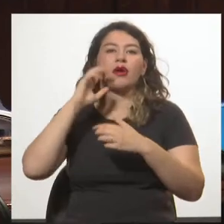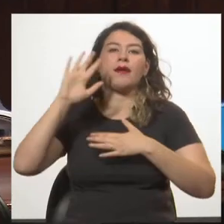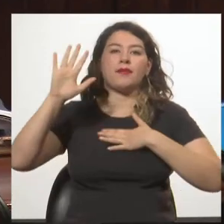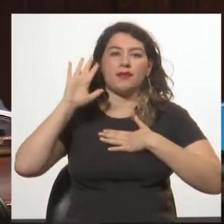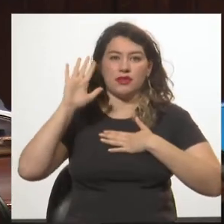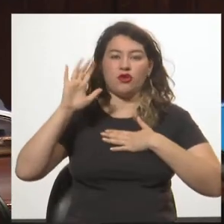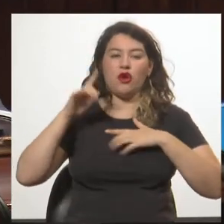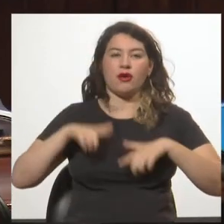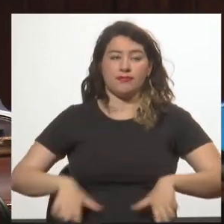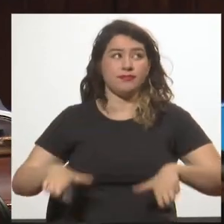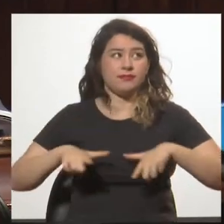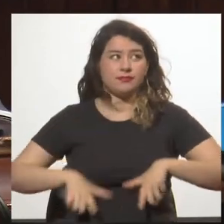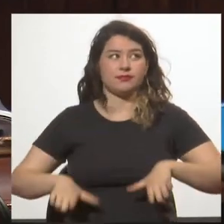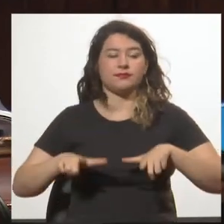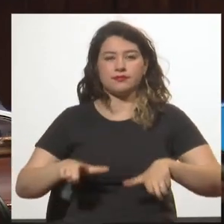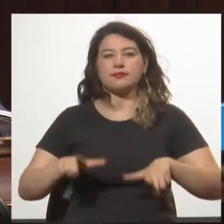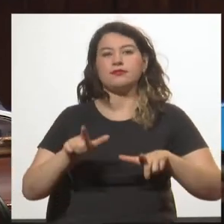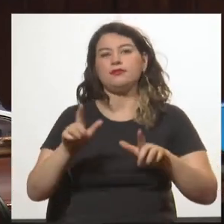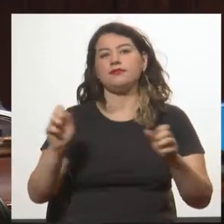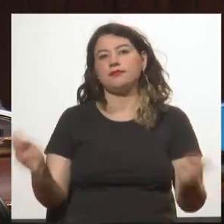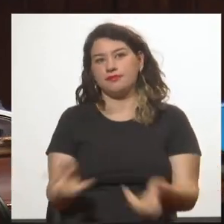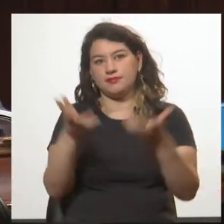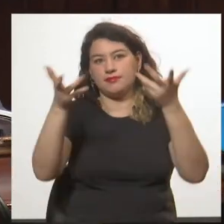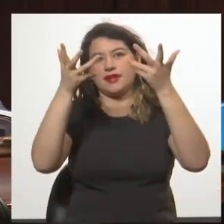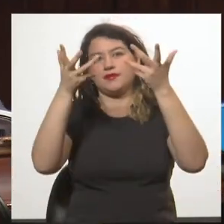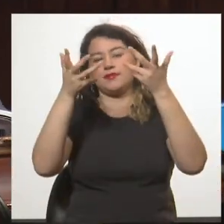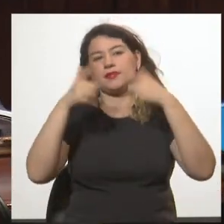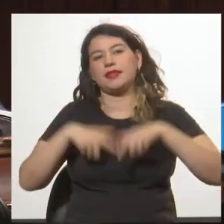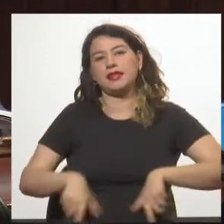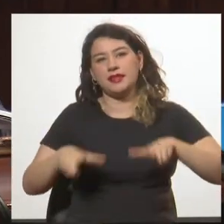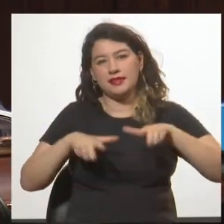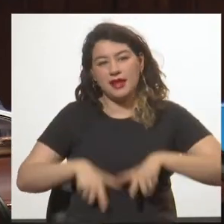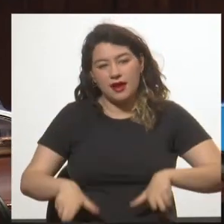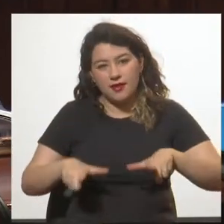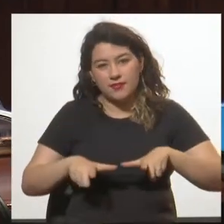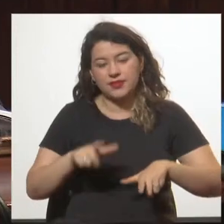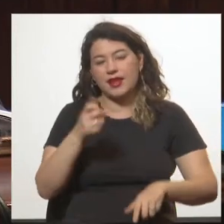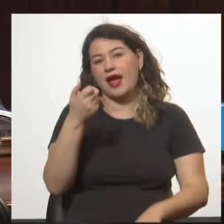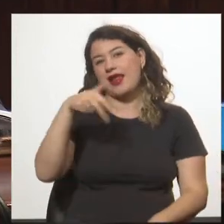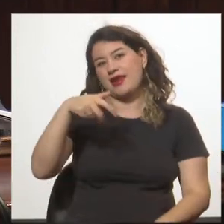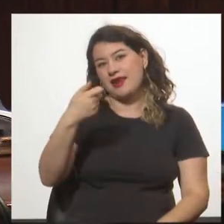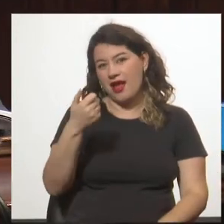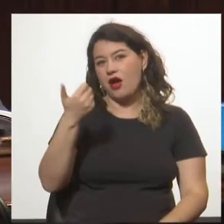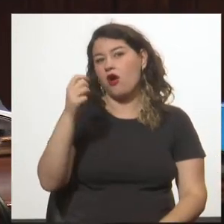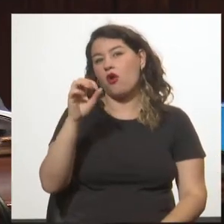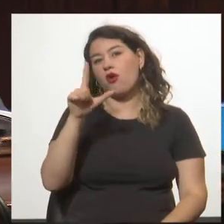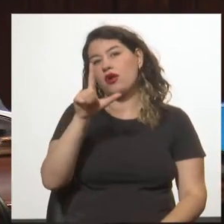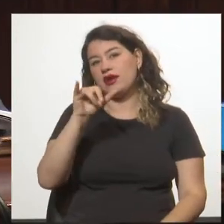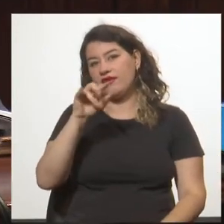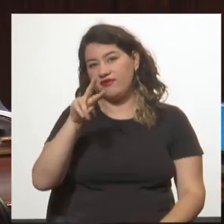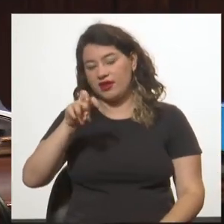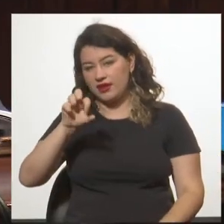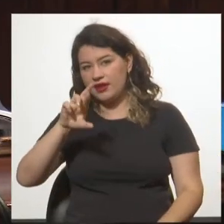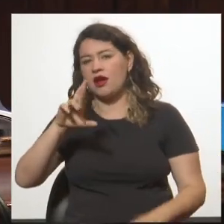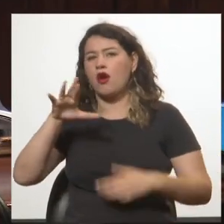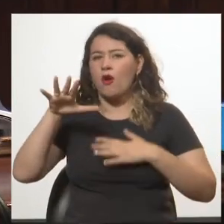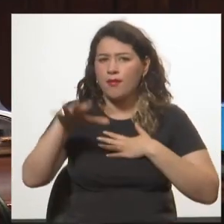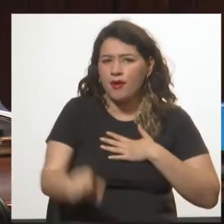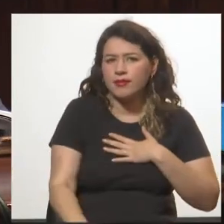dérlis producido el incendio la intendencia la intendente ana olivera asume el compromiso